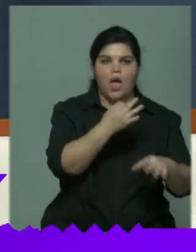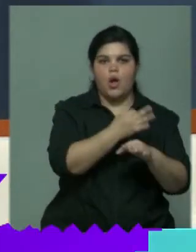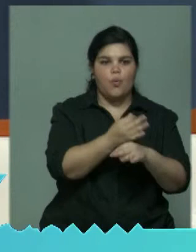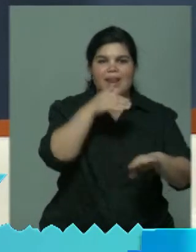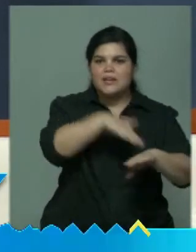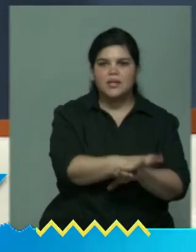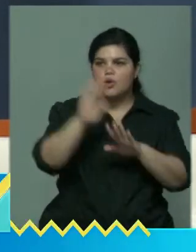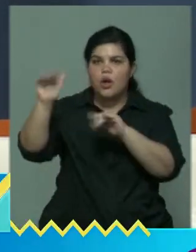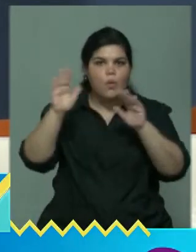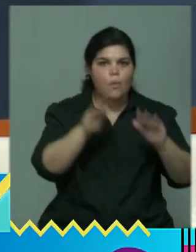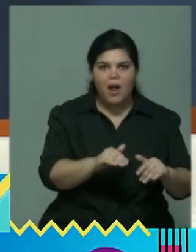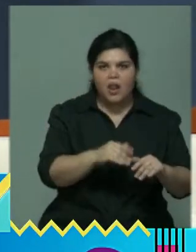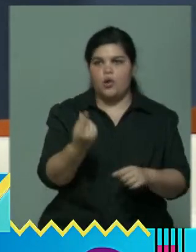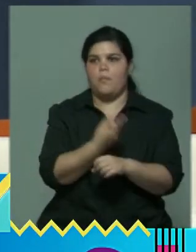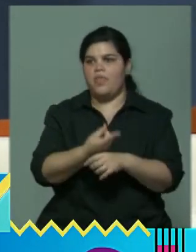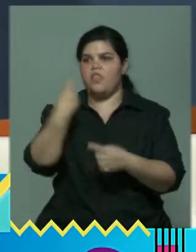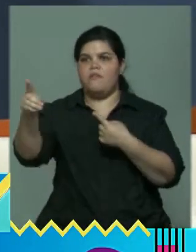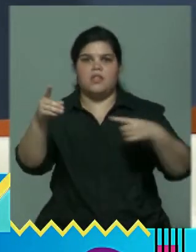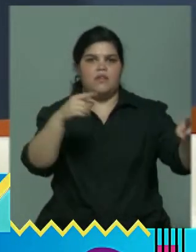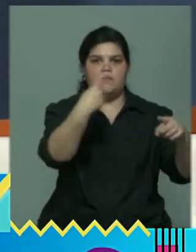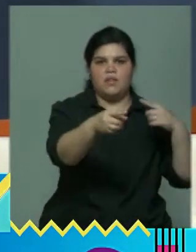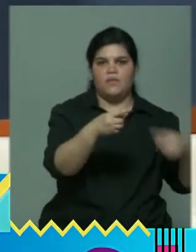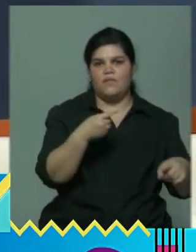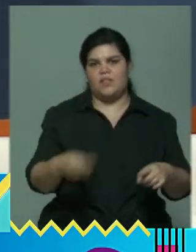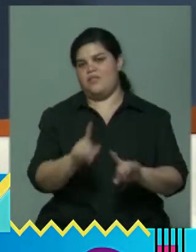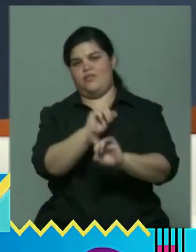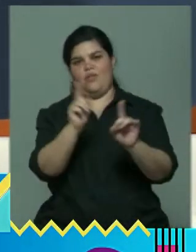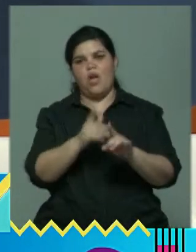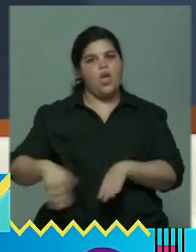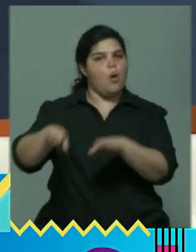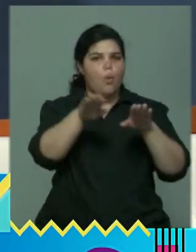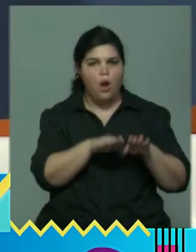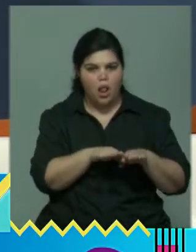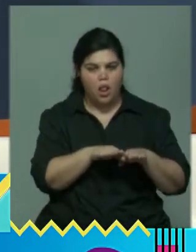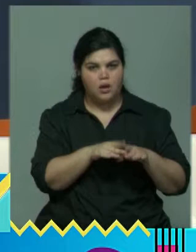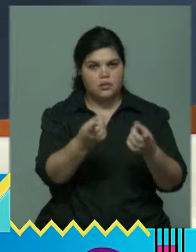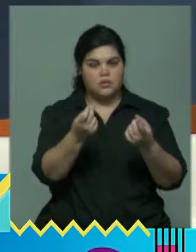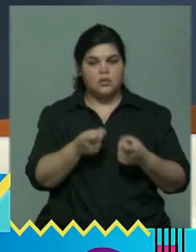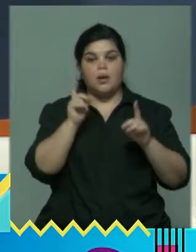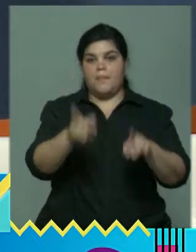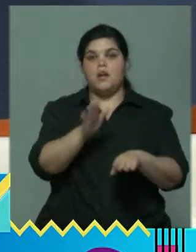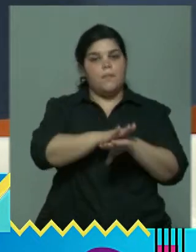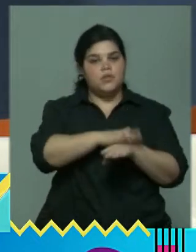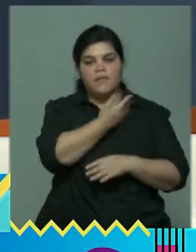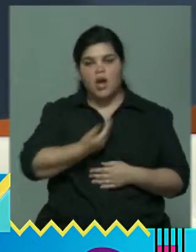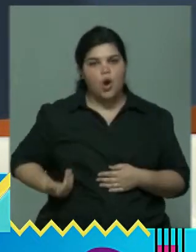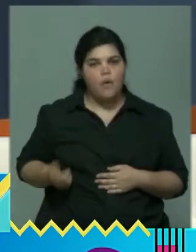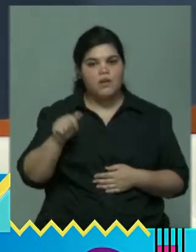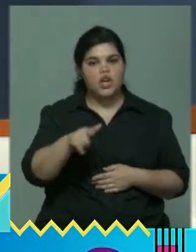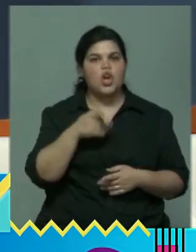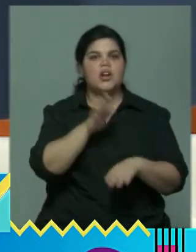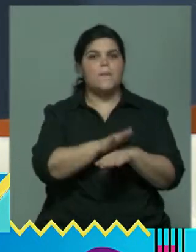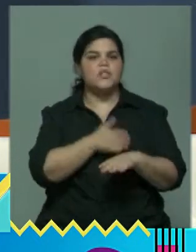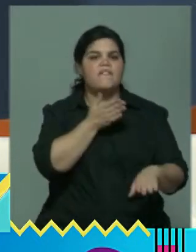Buenos Aires. Después hay otros ejes, por supuesto, en lo que es discapacidad, bueno, un compromiso del Estado muy fuerte tiene que estar ahí con respecto a todo lo que tiene que ver con la